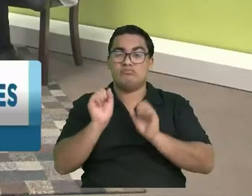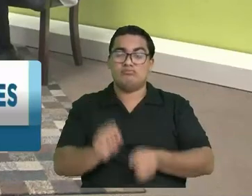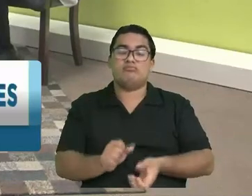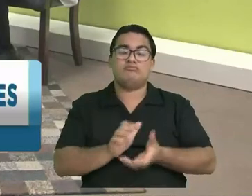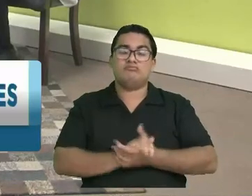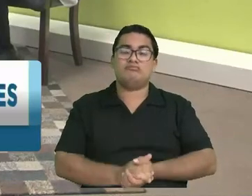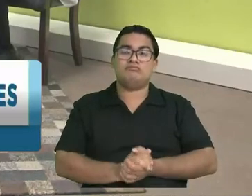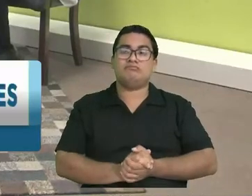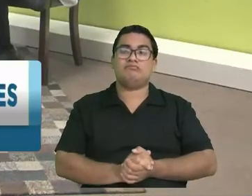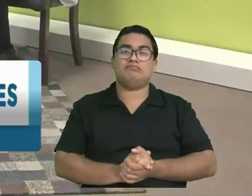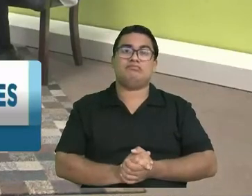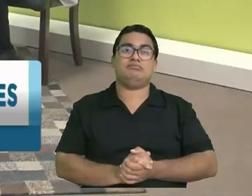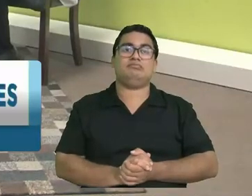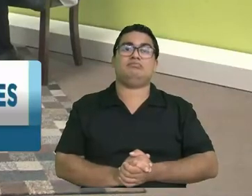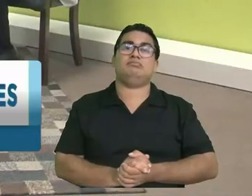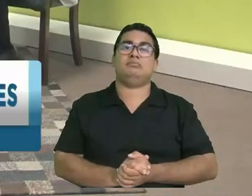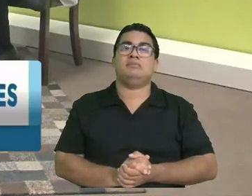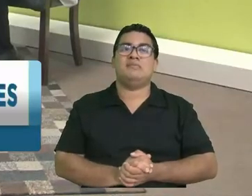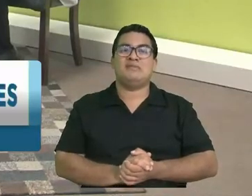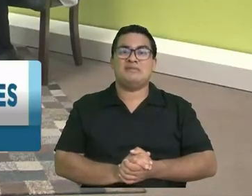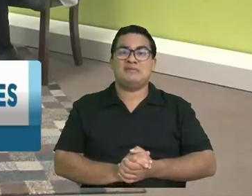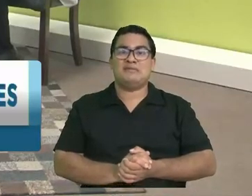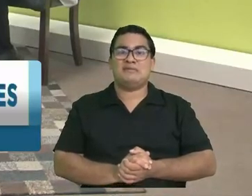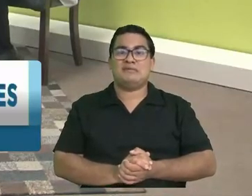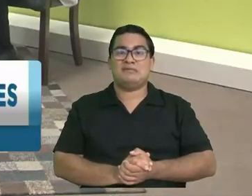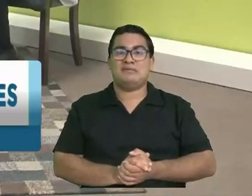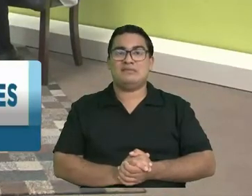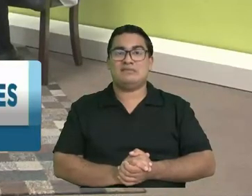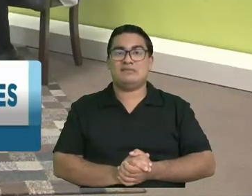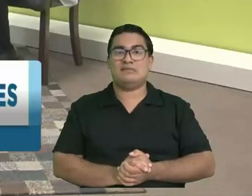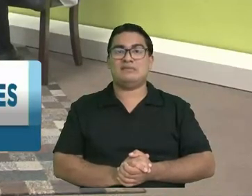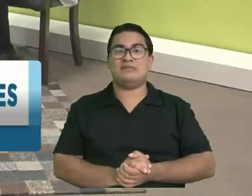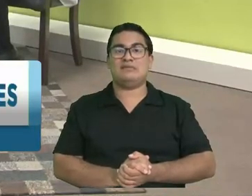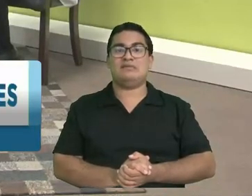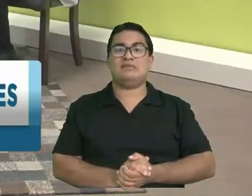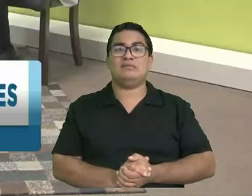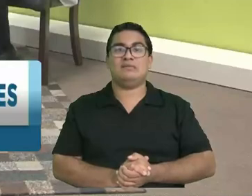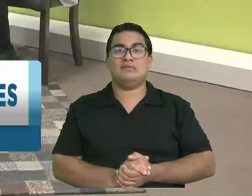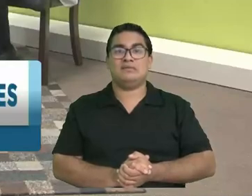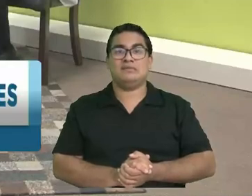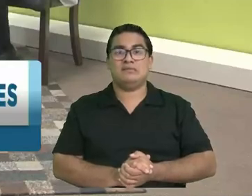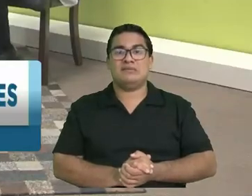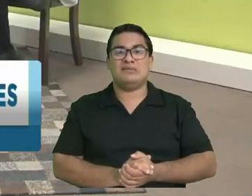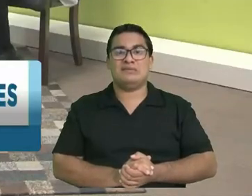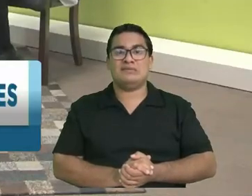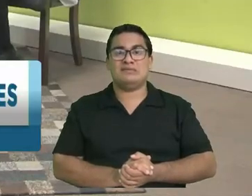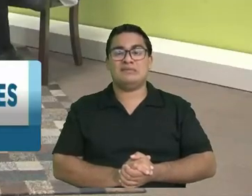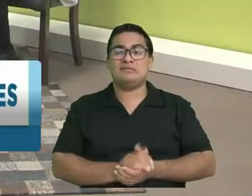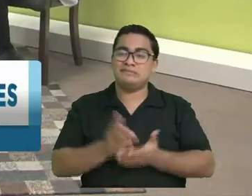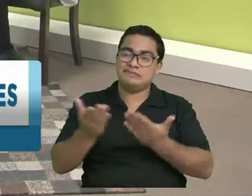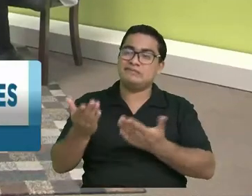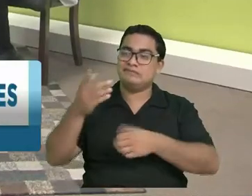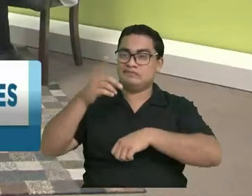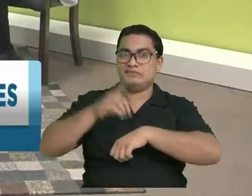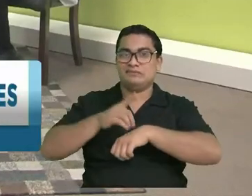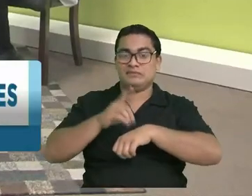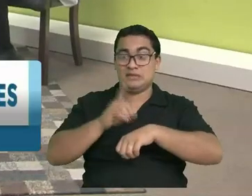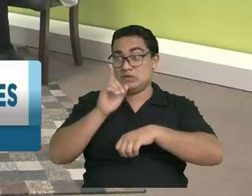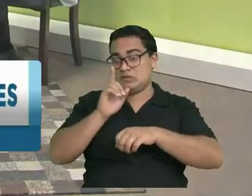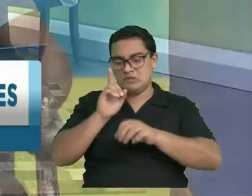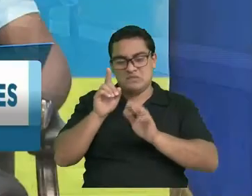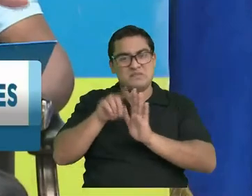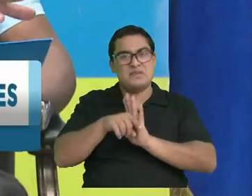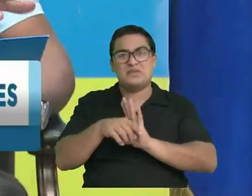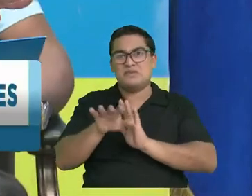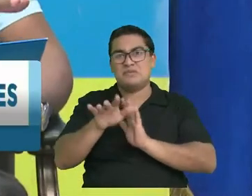dolores musculares lumbares. Ok. Claro. A propósito de que lo tenemos aquí, vamos a aprovechar su visita, doctor. Ya nos queda menos de